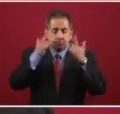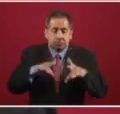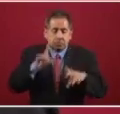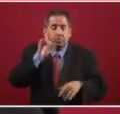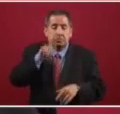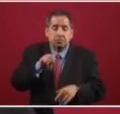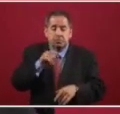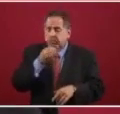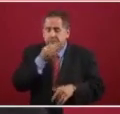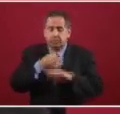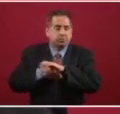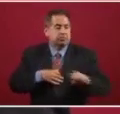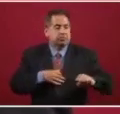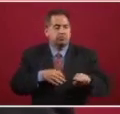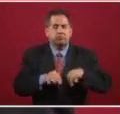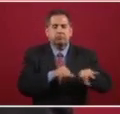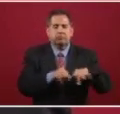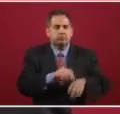pero